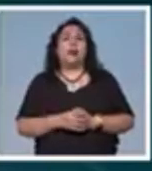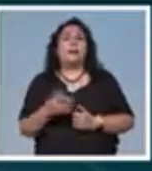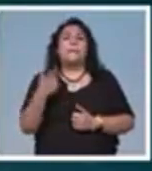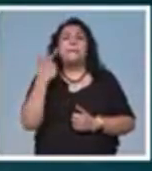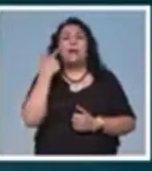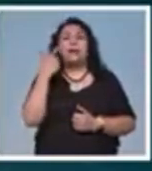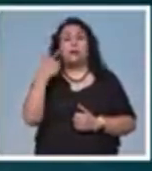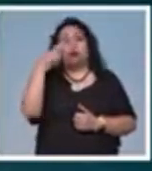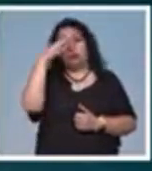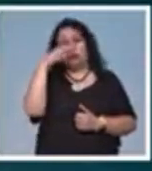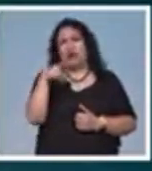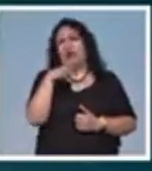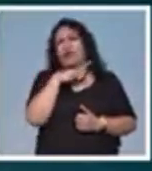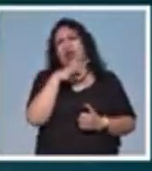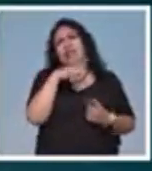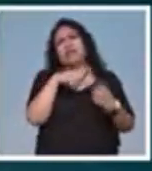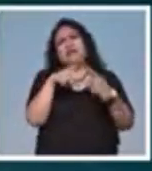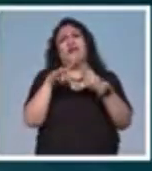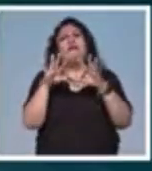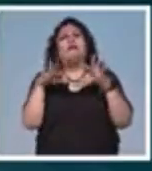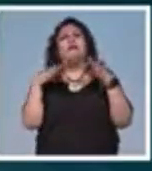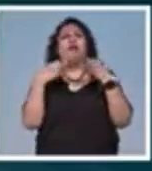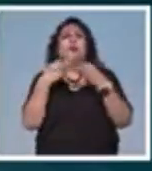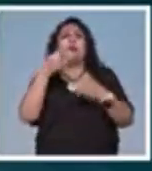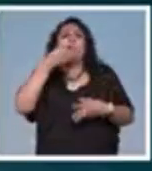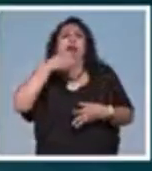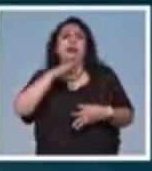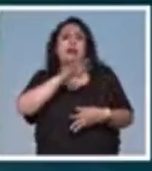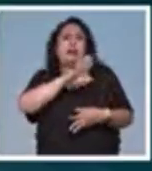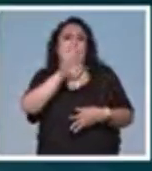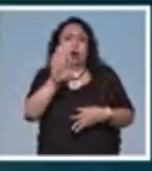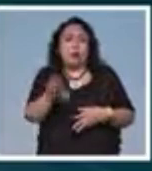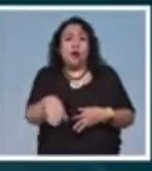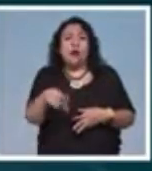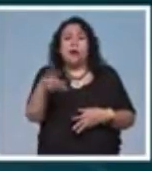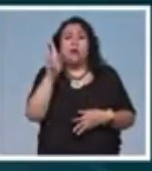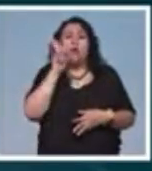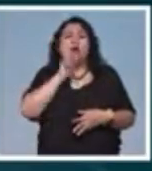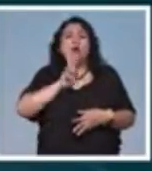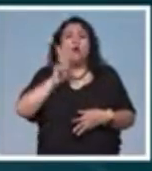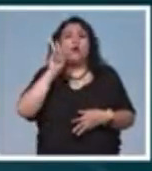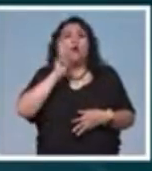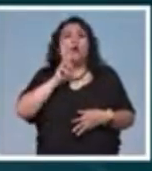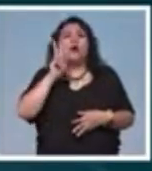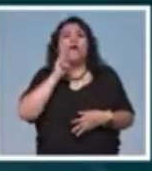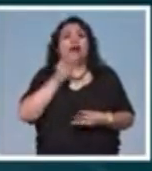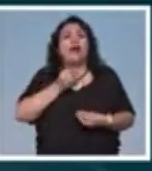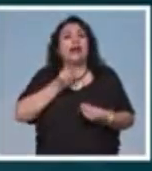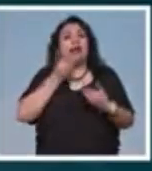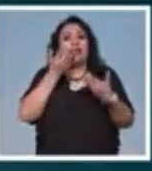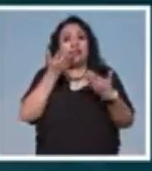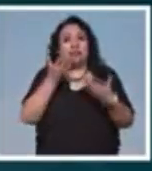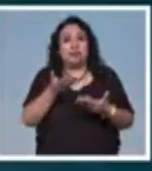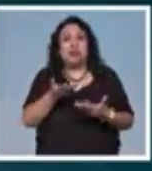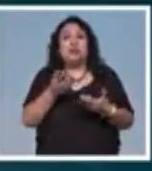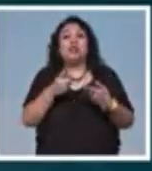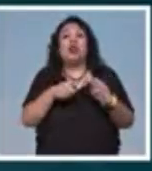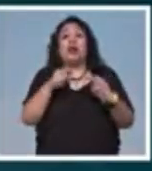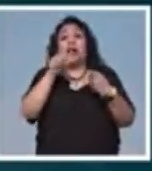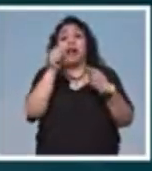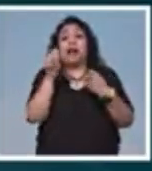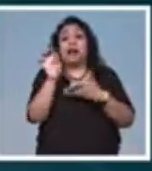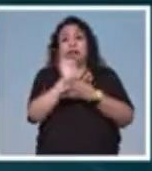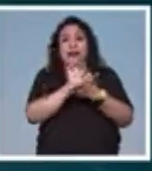Como hemos visto en México, existen varias maneras de celebrar a la muerte. Aquí una probadita de estas manifestaciones que incluyen